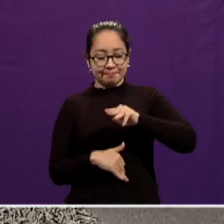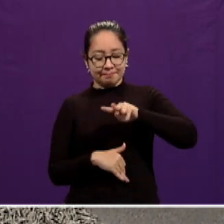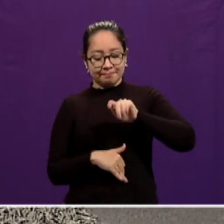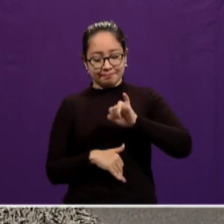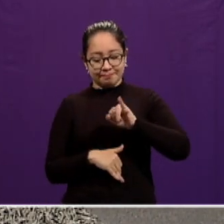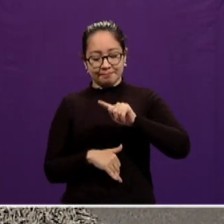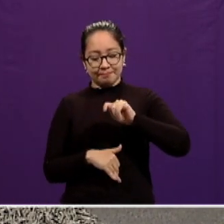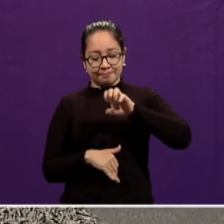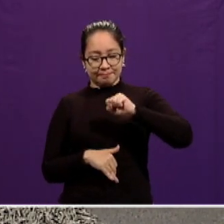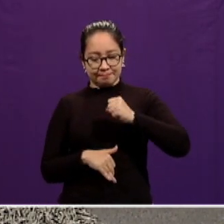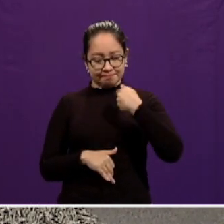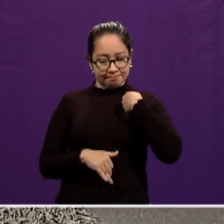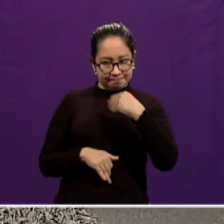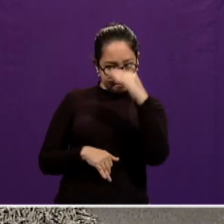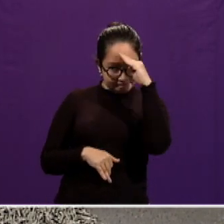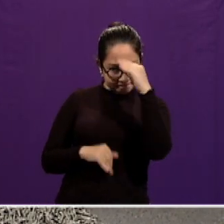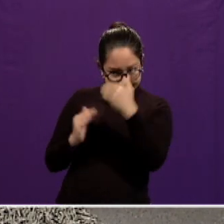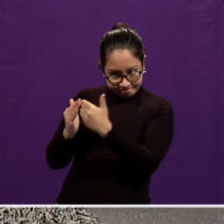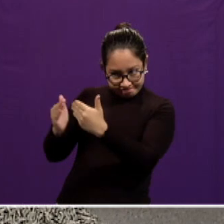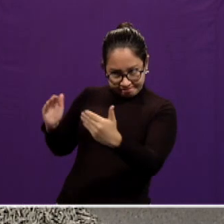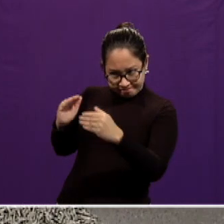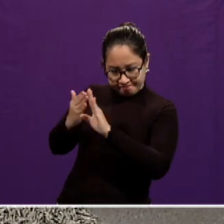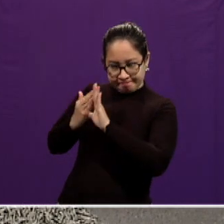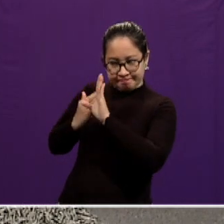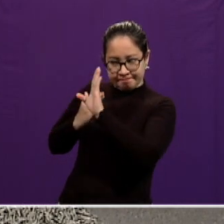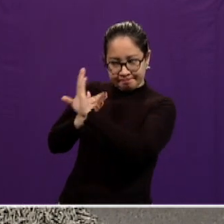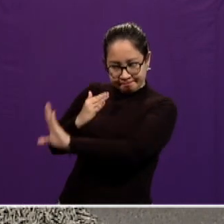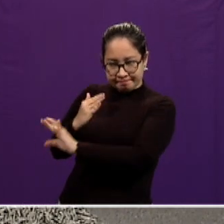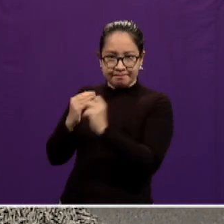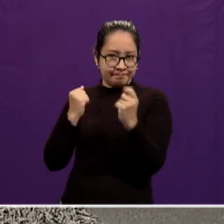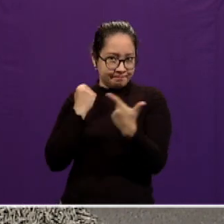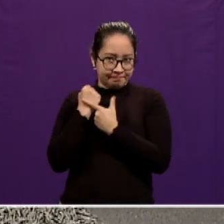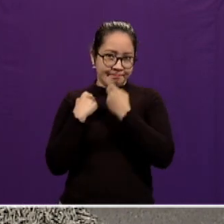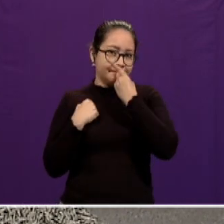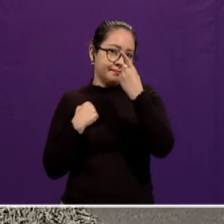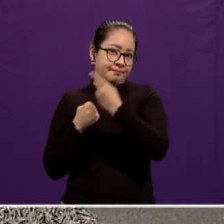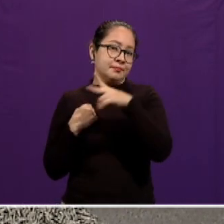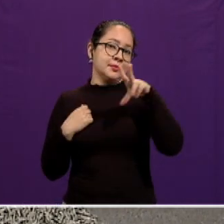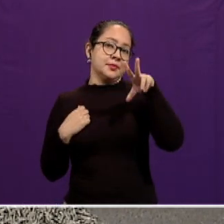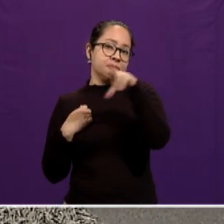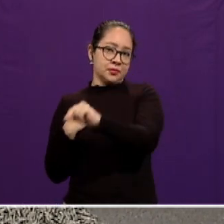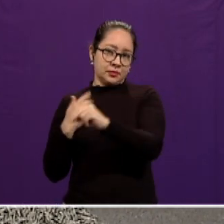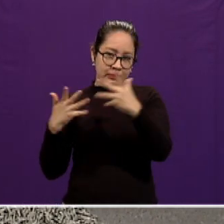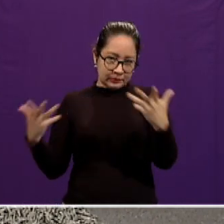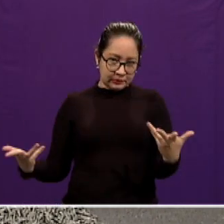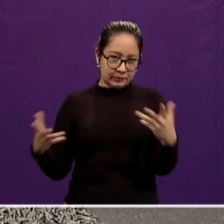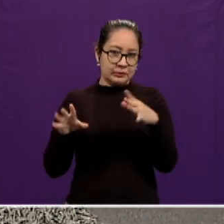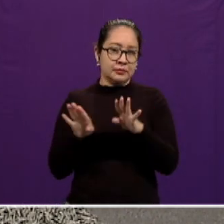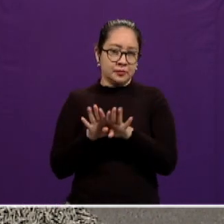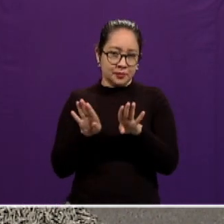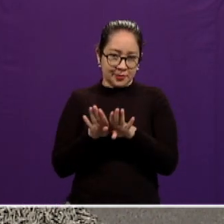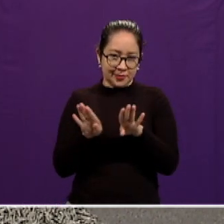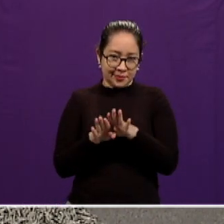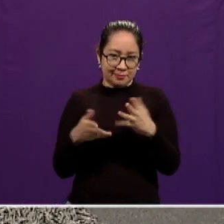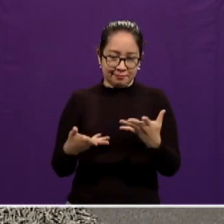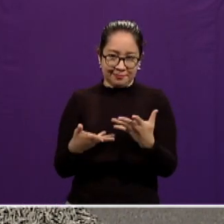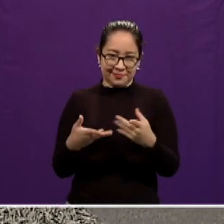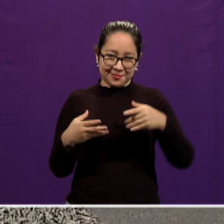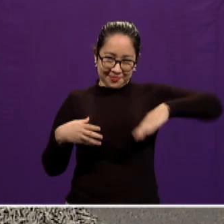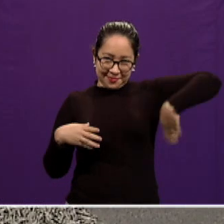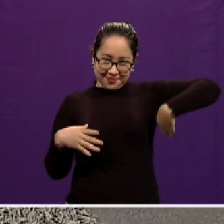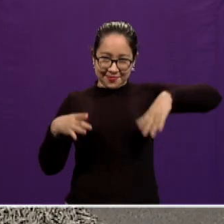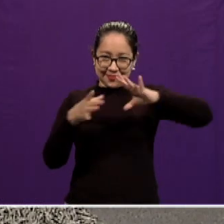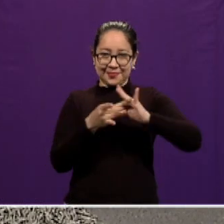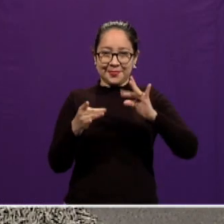psicóloga, el poderlo trabajar, ¿qué pasa cuando ya digo que no? Entonces ya tomo como esta prioridad de nuestro pastel que ya